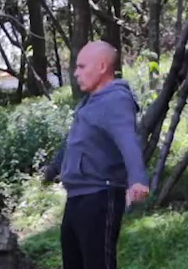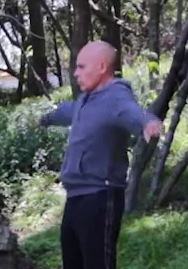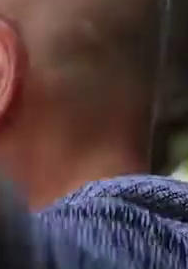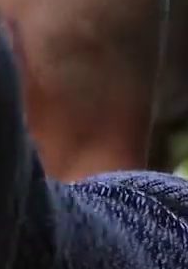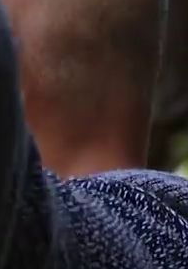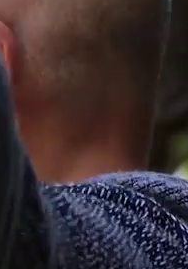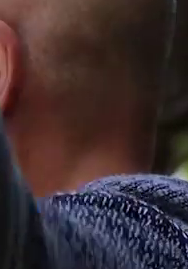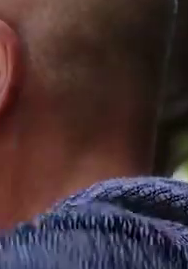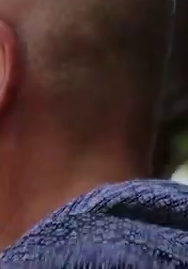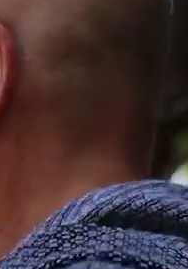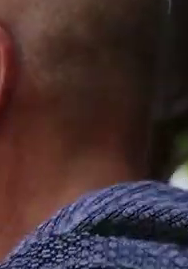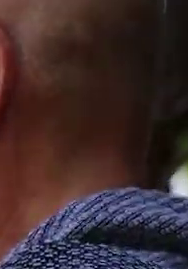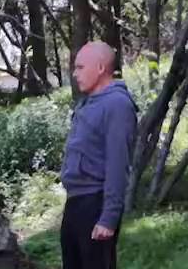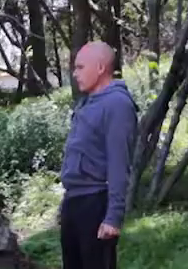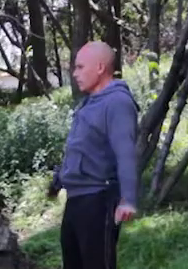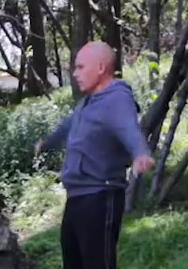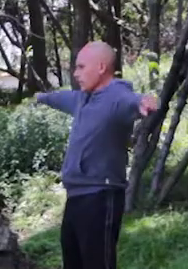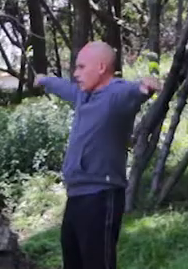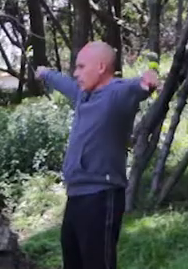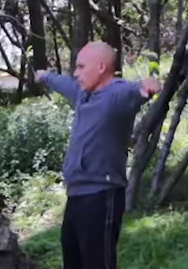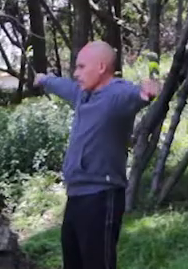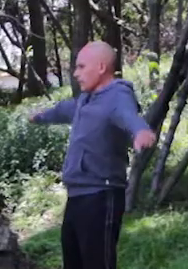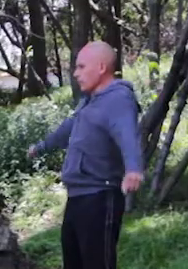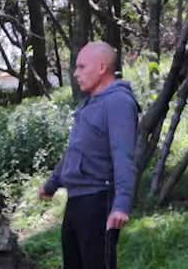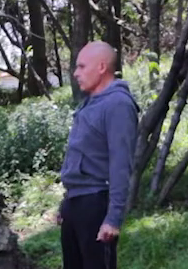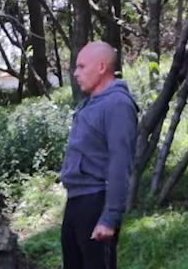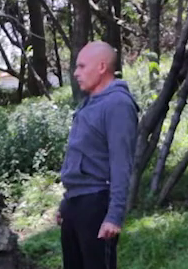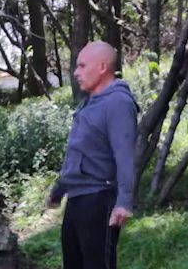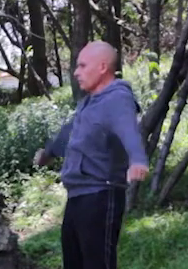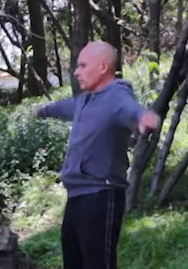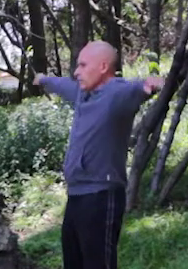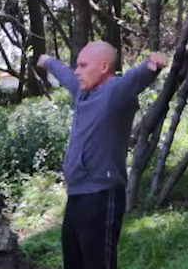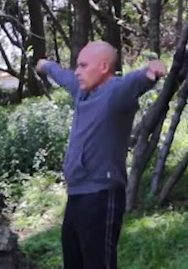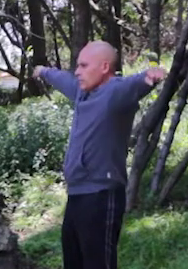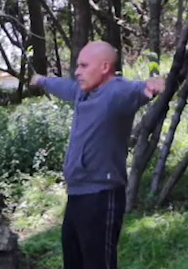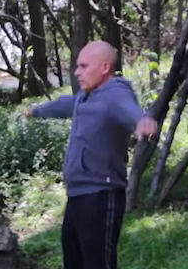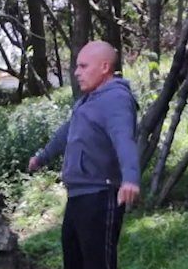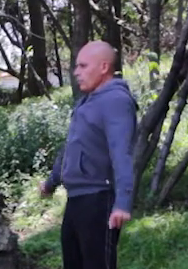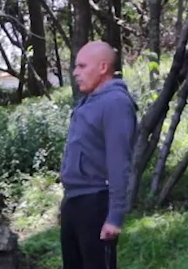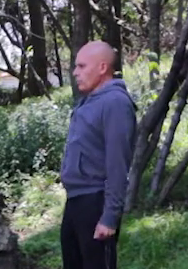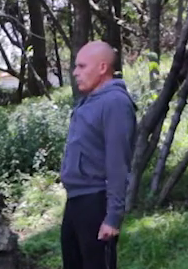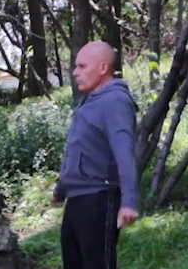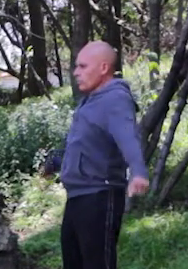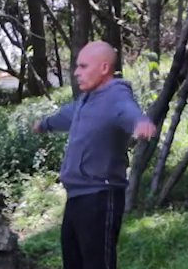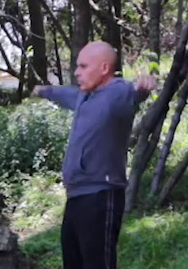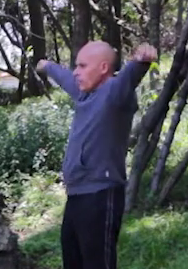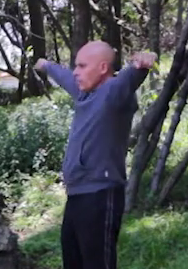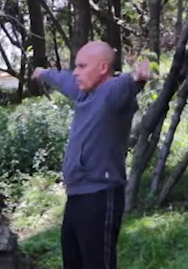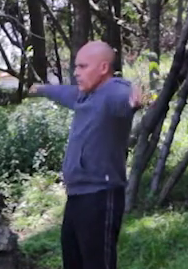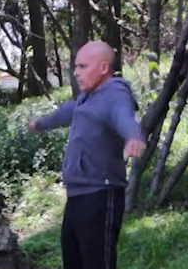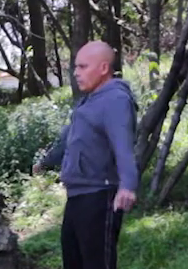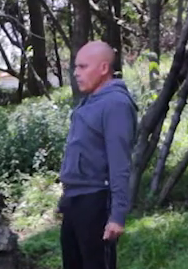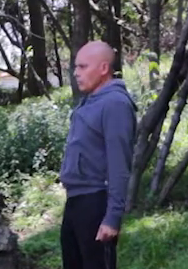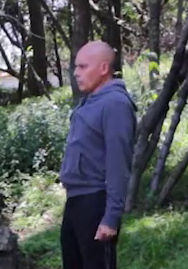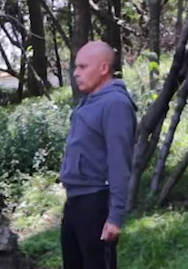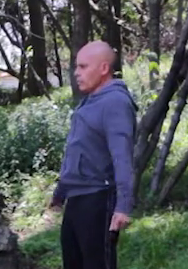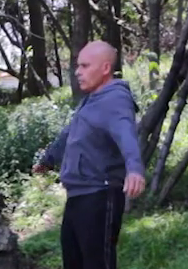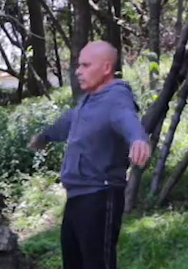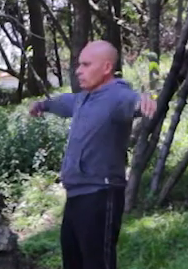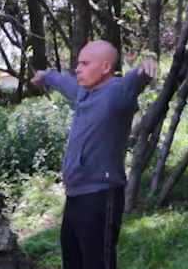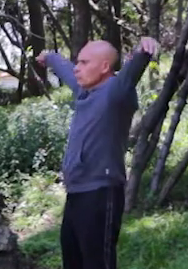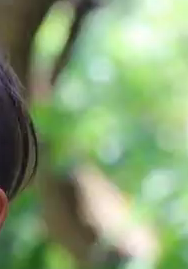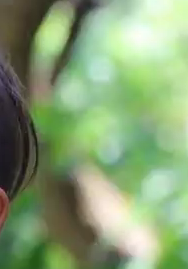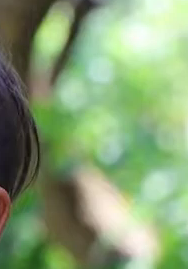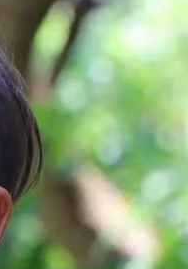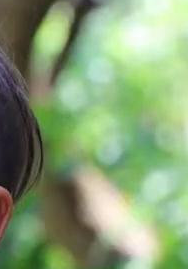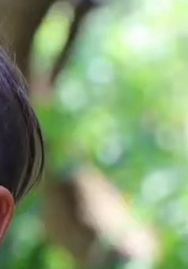los hombros. Bien, Yair, exactamente ahí, exacto, ahí. Elevamos, bajamos, elevamos,